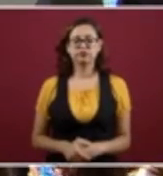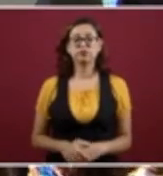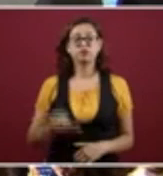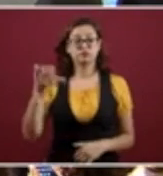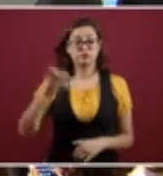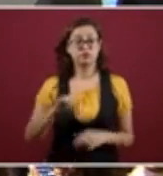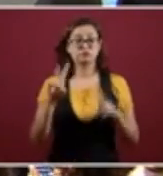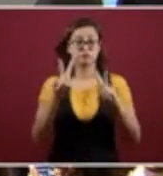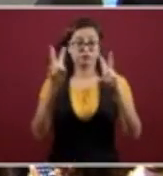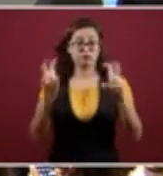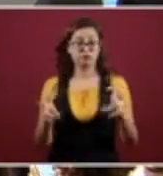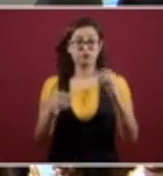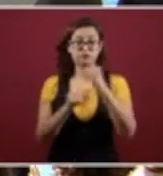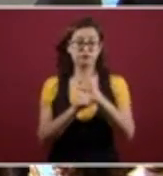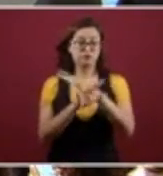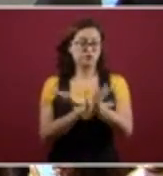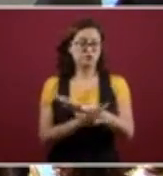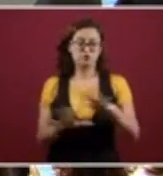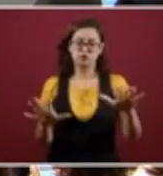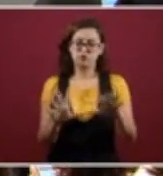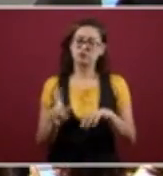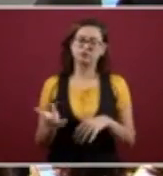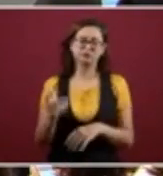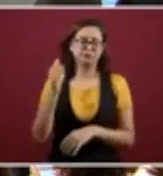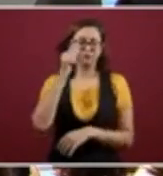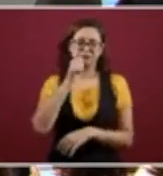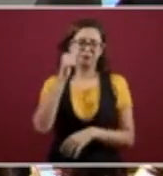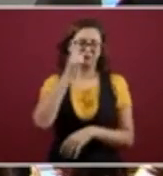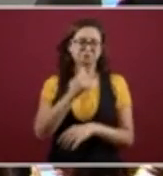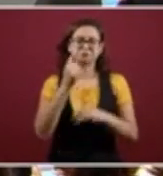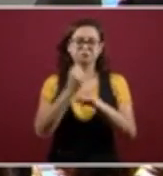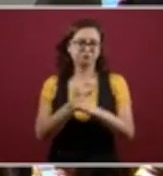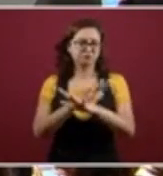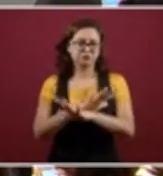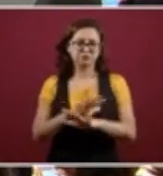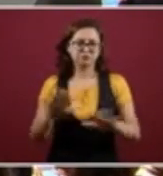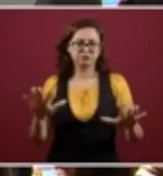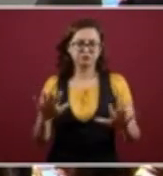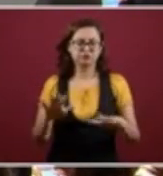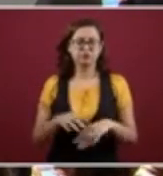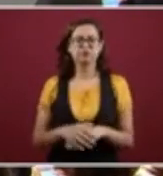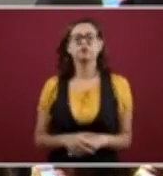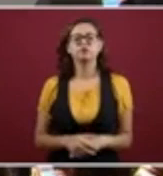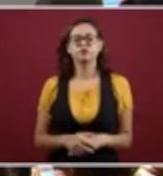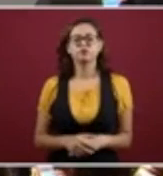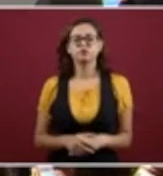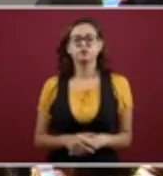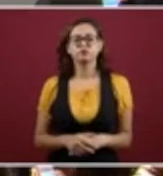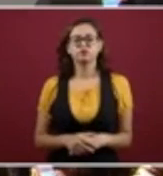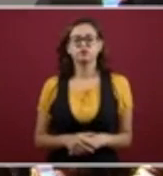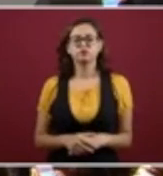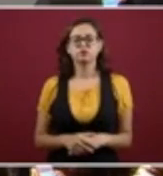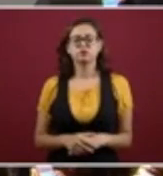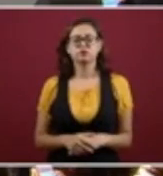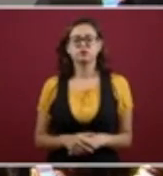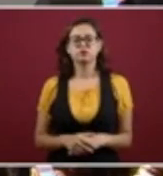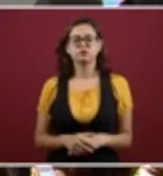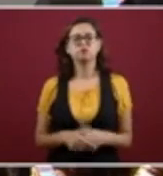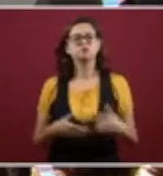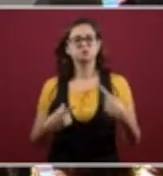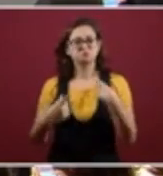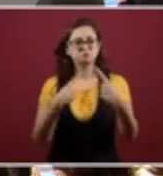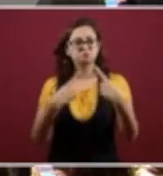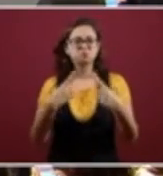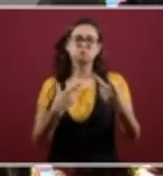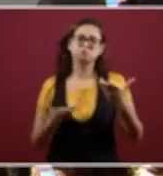informar, como siempre, y a llevar a cabo este diálogo